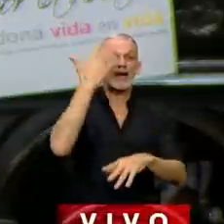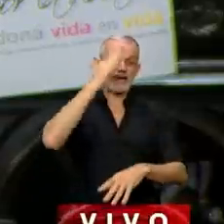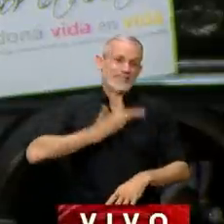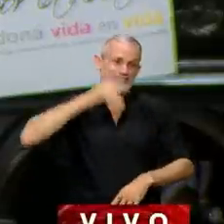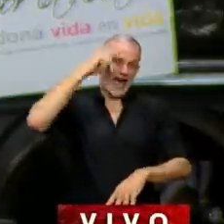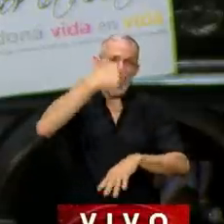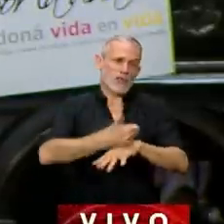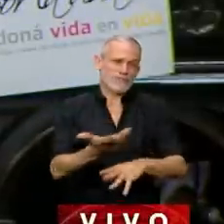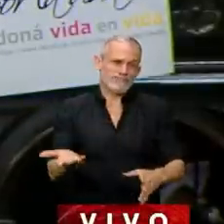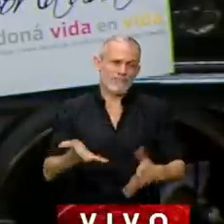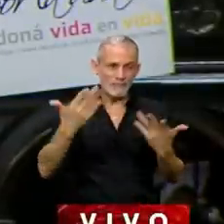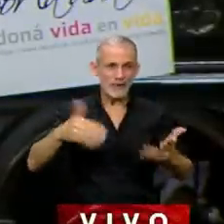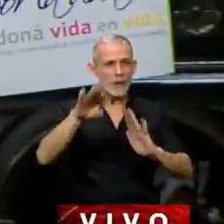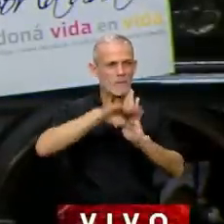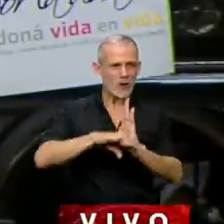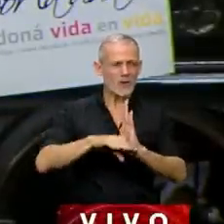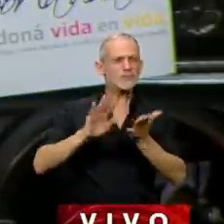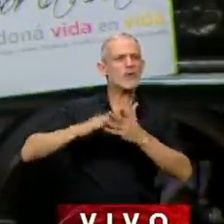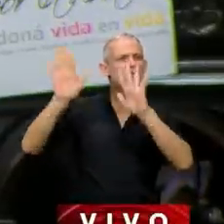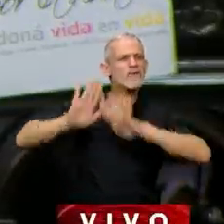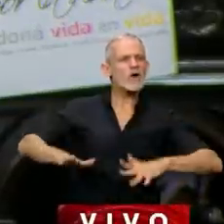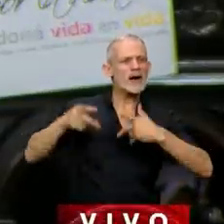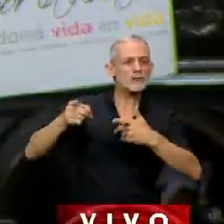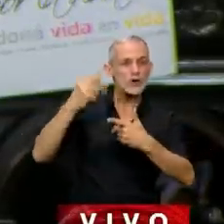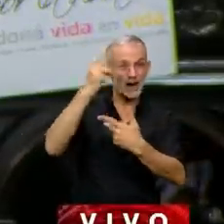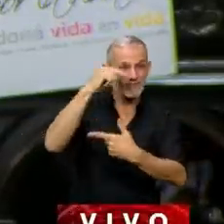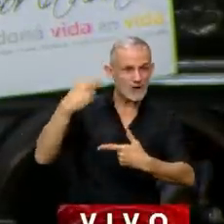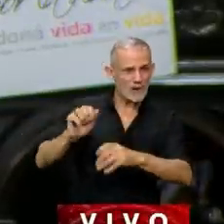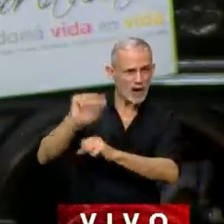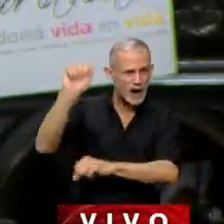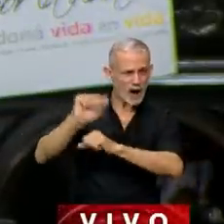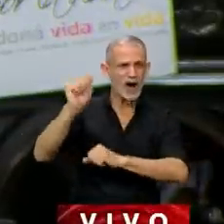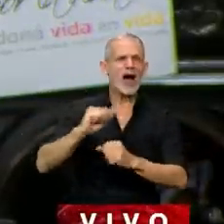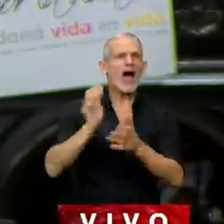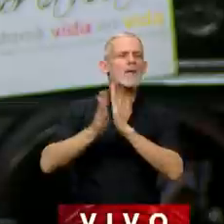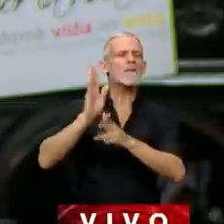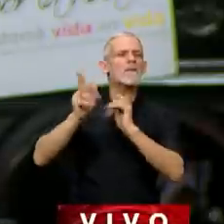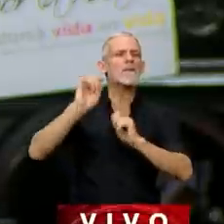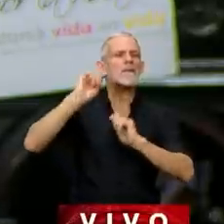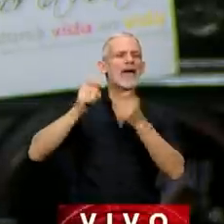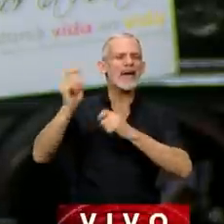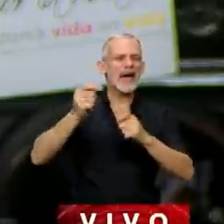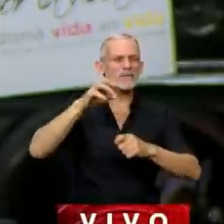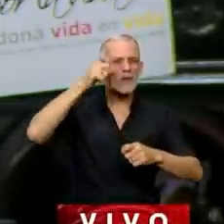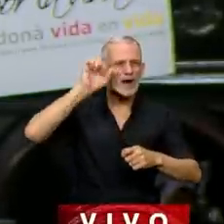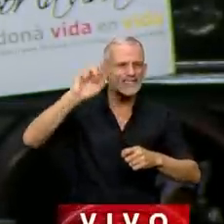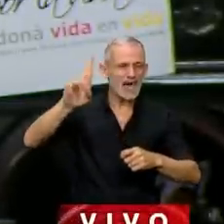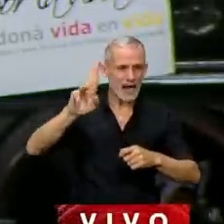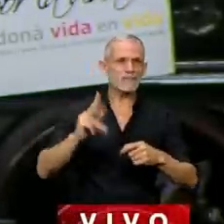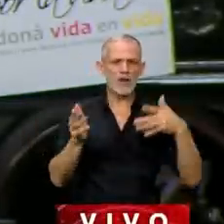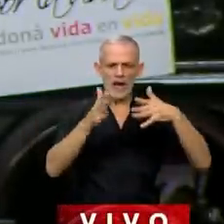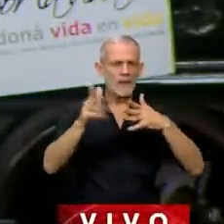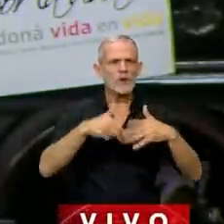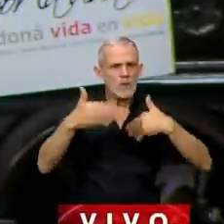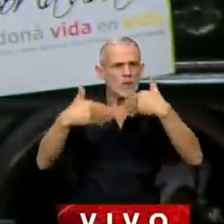presente. Claramente, el programa de formación en enfermería, las becas Progresar fueron un inicio de un camino y